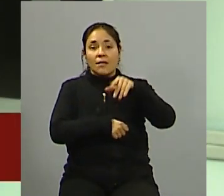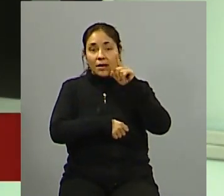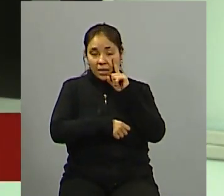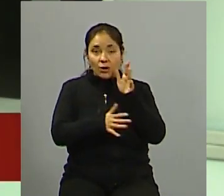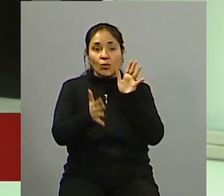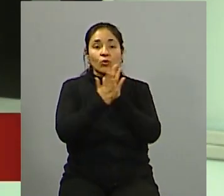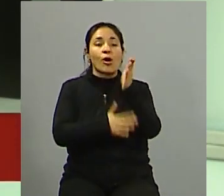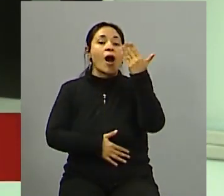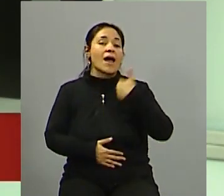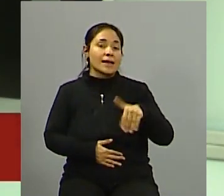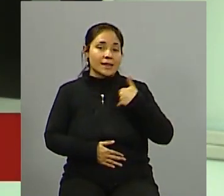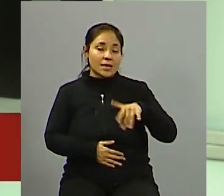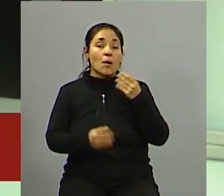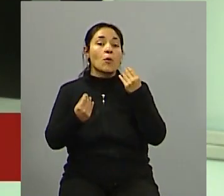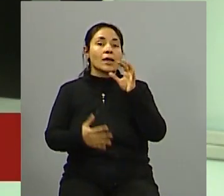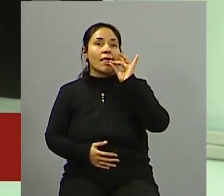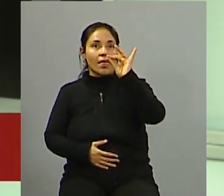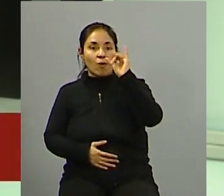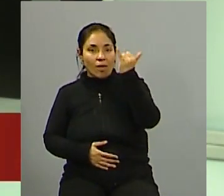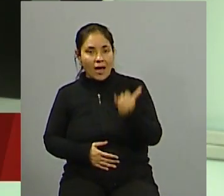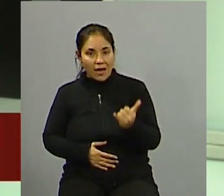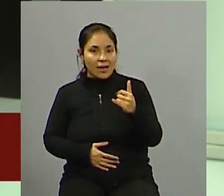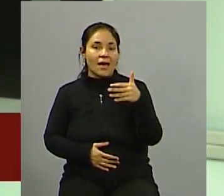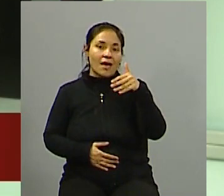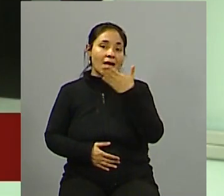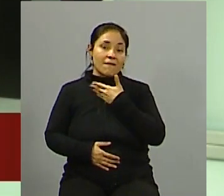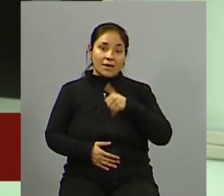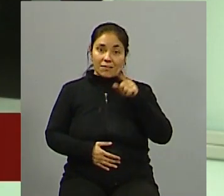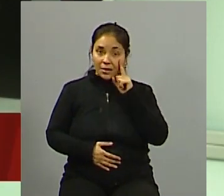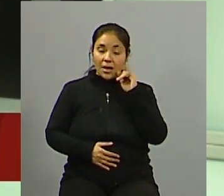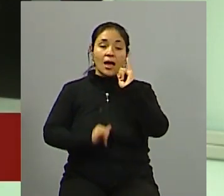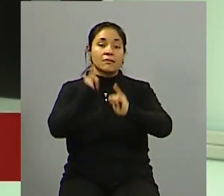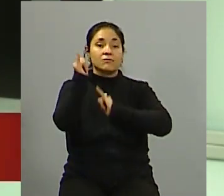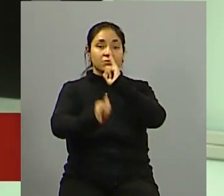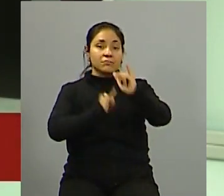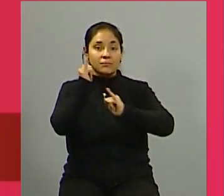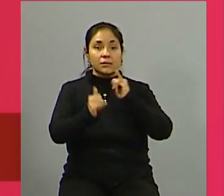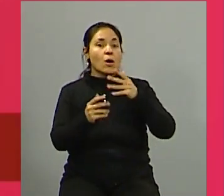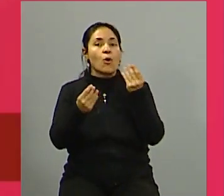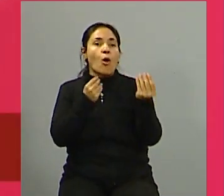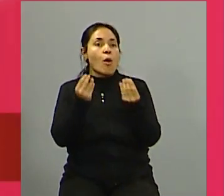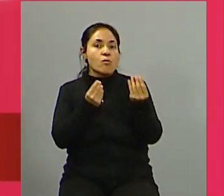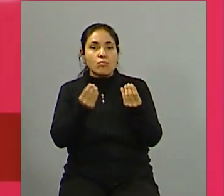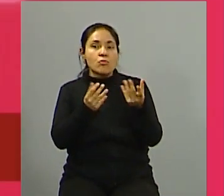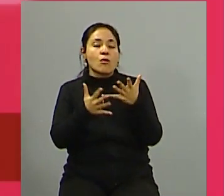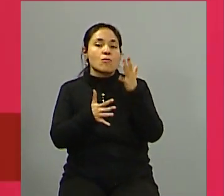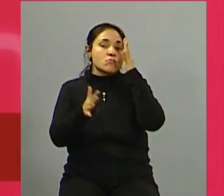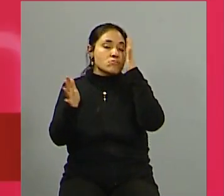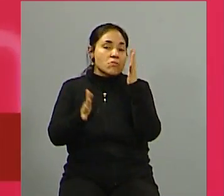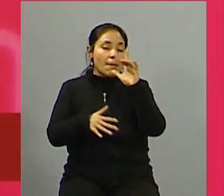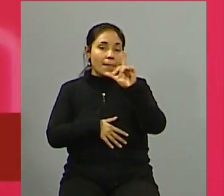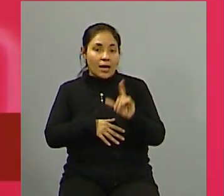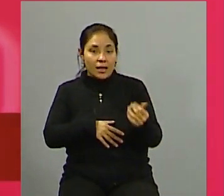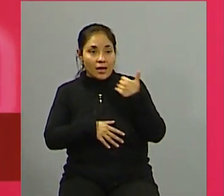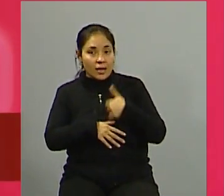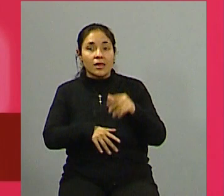la Argentina por la deuda que tiene la Argentina con el Fondo Monetario. De eso vamos a estar hablando, cuál es el impacto y por supuesto no vamos a dejar de